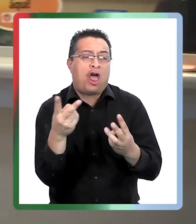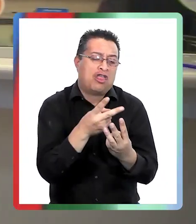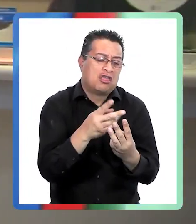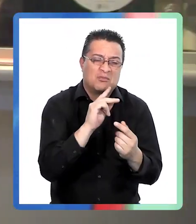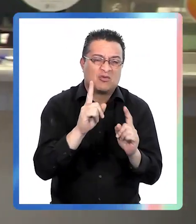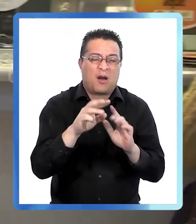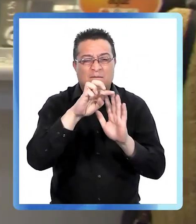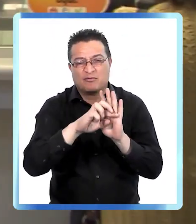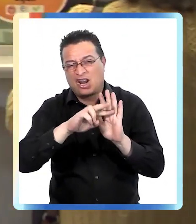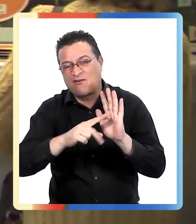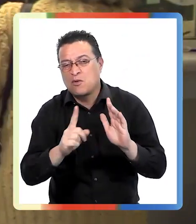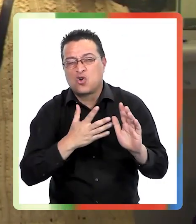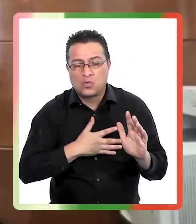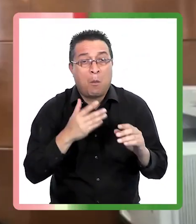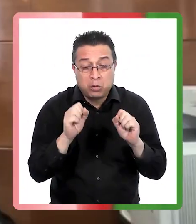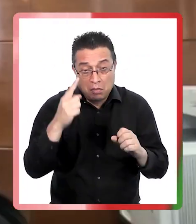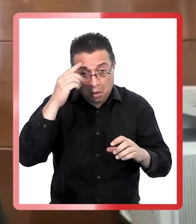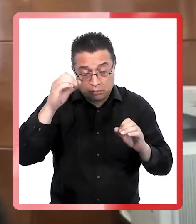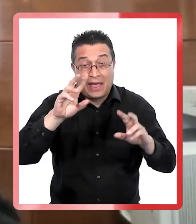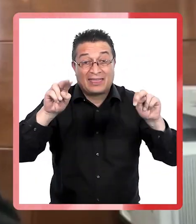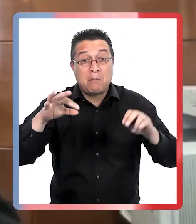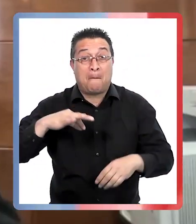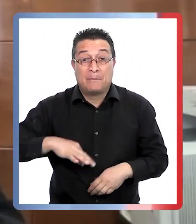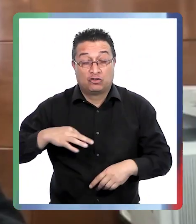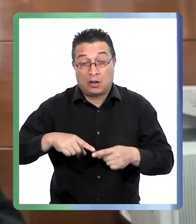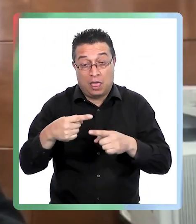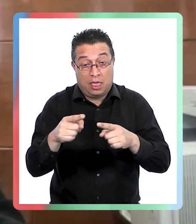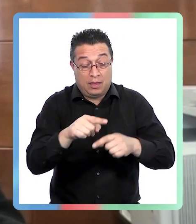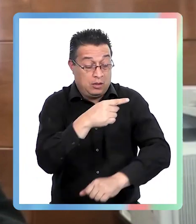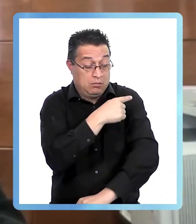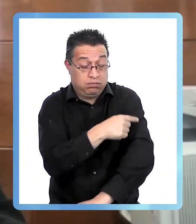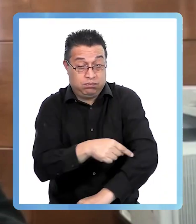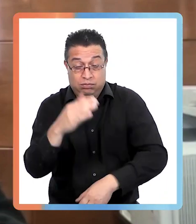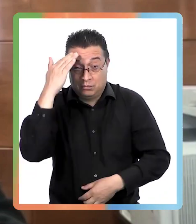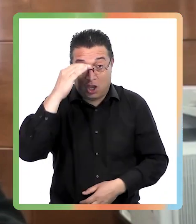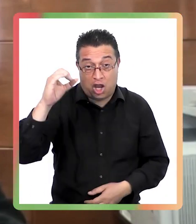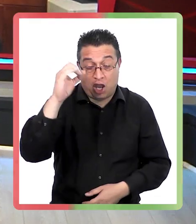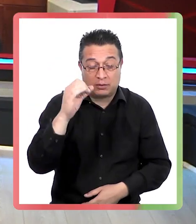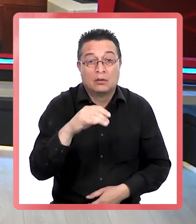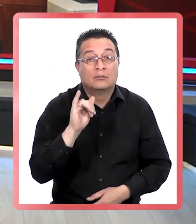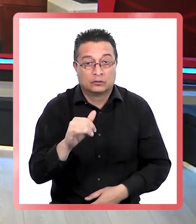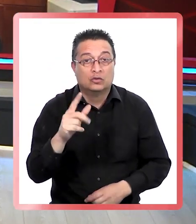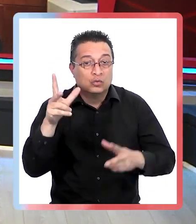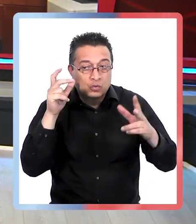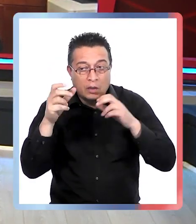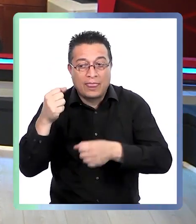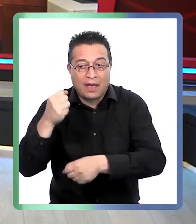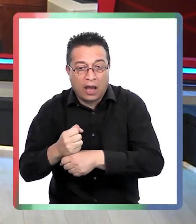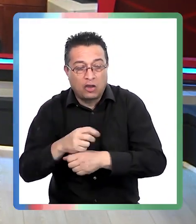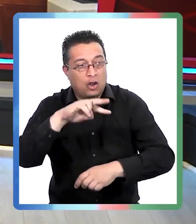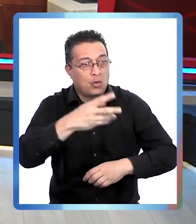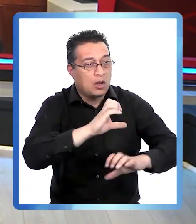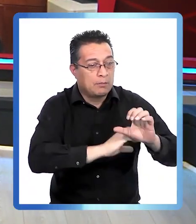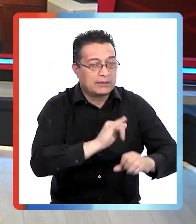ninguno de los dos son los más adecuados. Todas las posiciones en materia de pensiones, somos un país bien, bien apasionado en la discusión. Aquí vamos a escuchar a trabajadores,